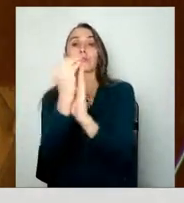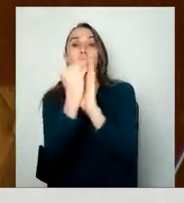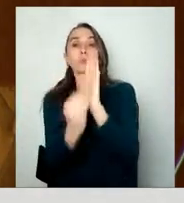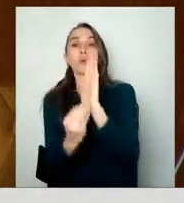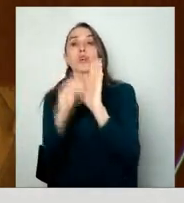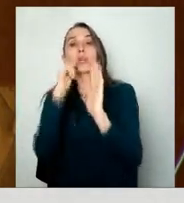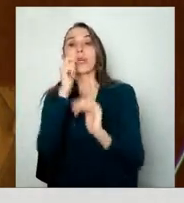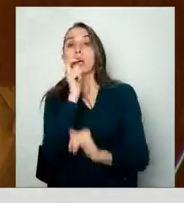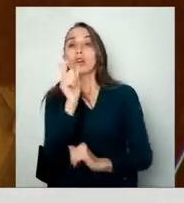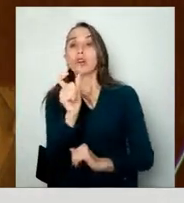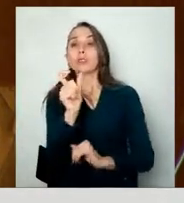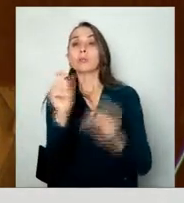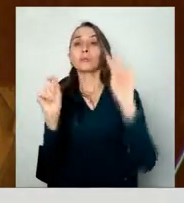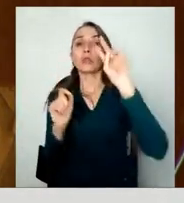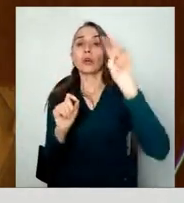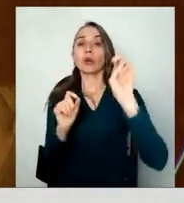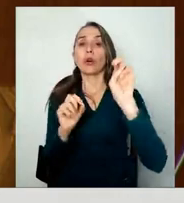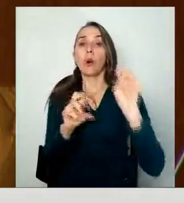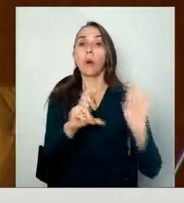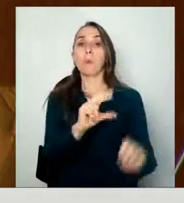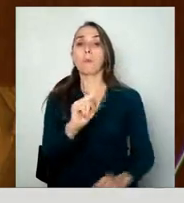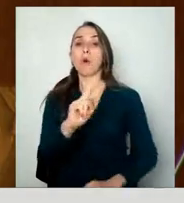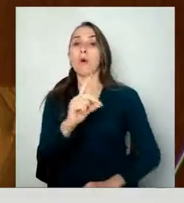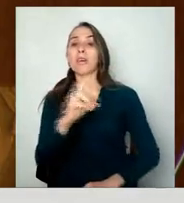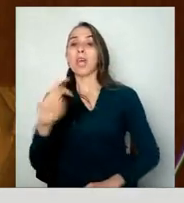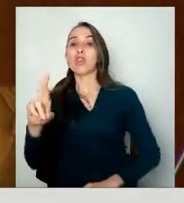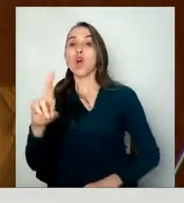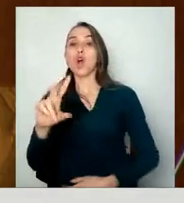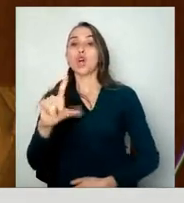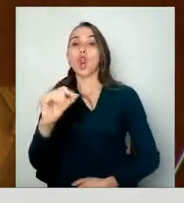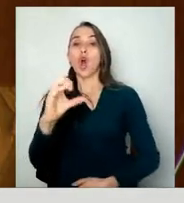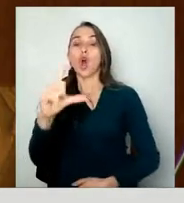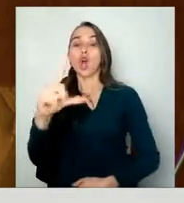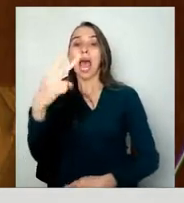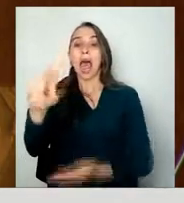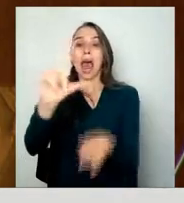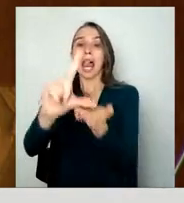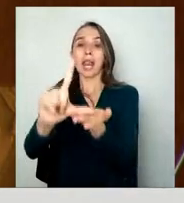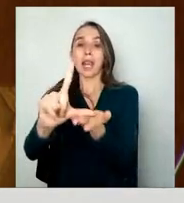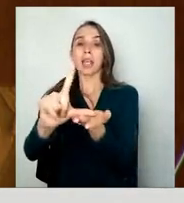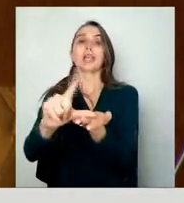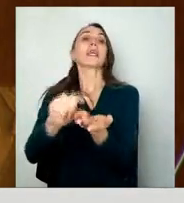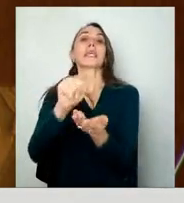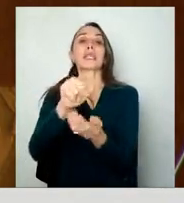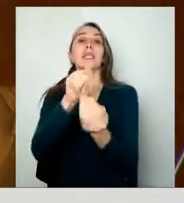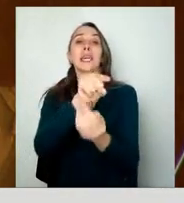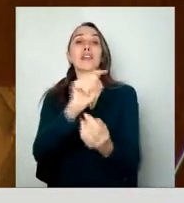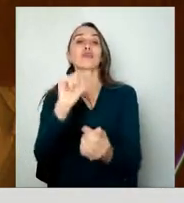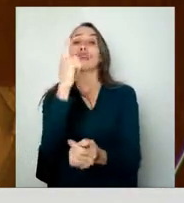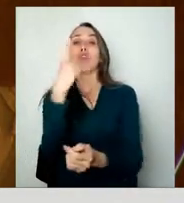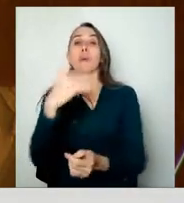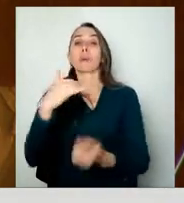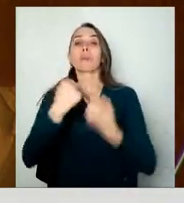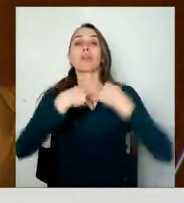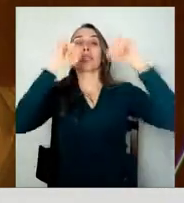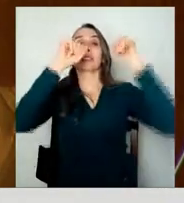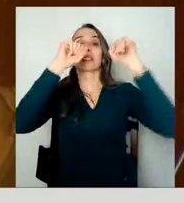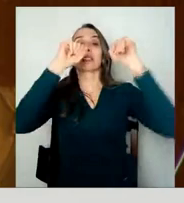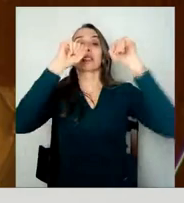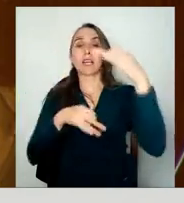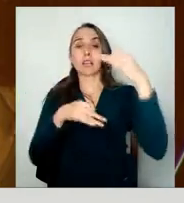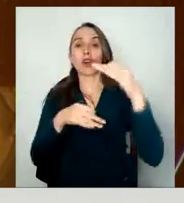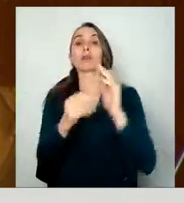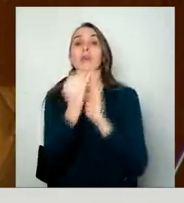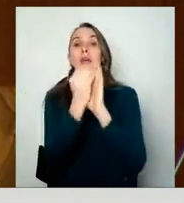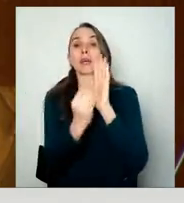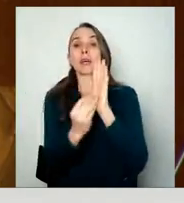comillas proveedor local y se prioriza su adjudicación de contratos también se regula la figura de la